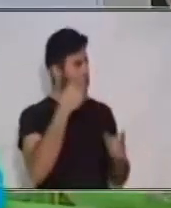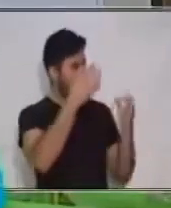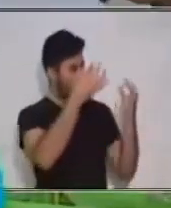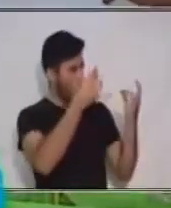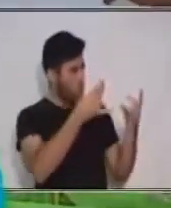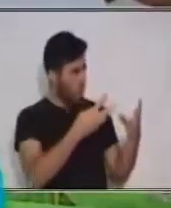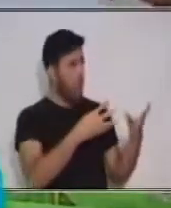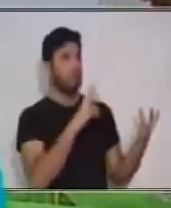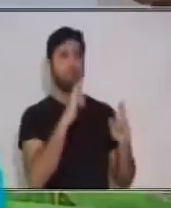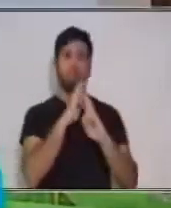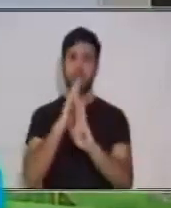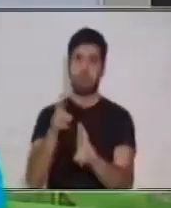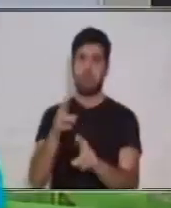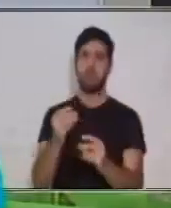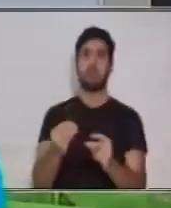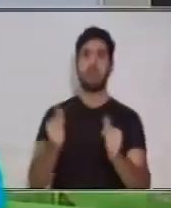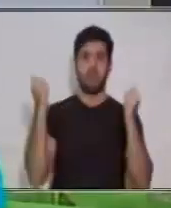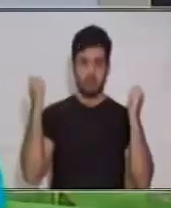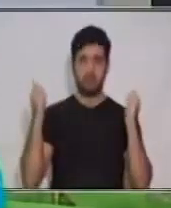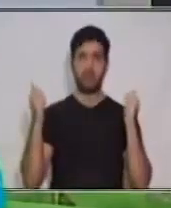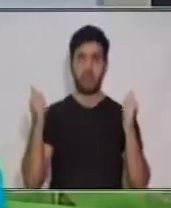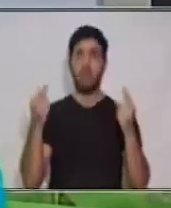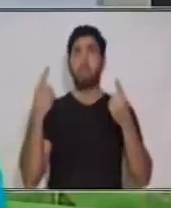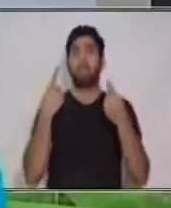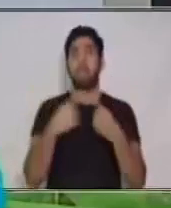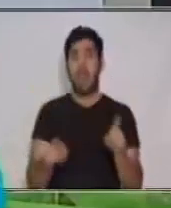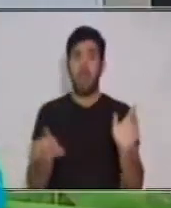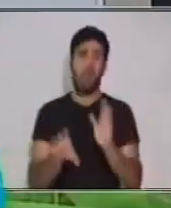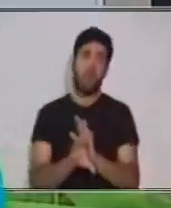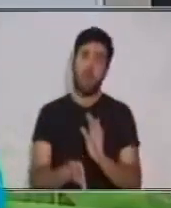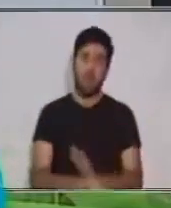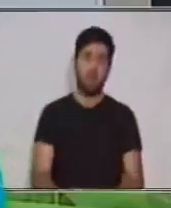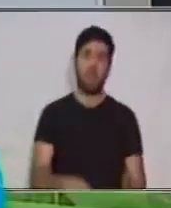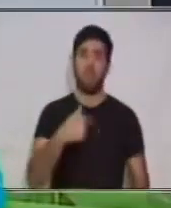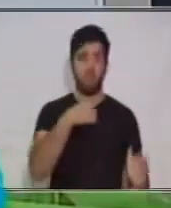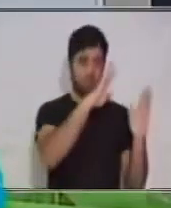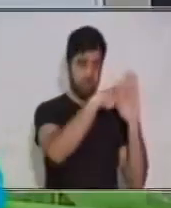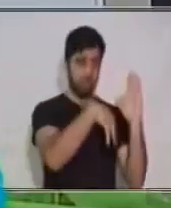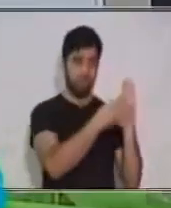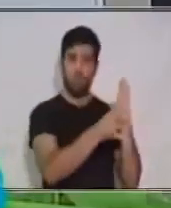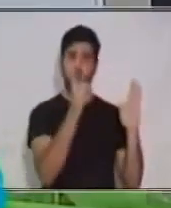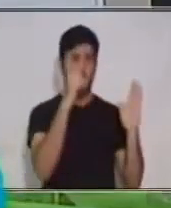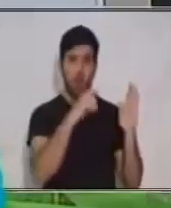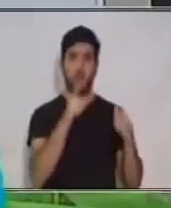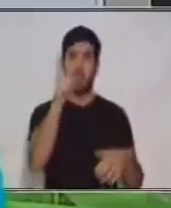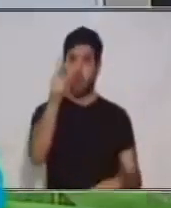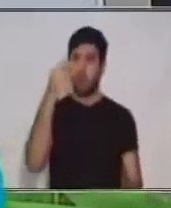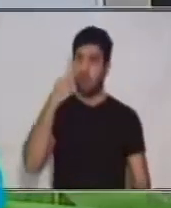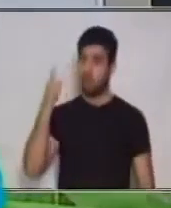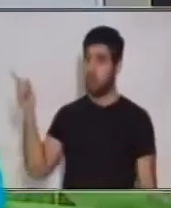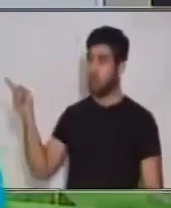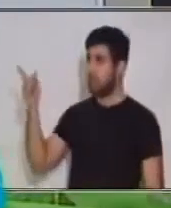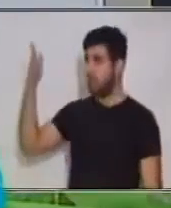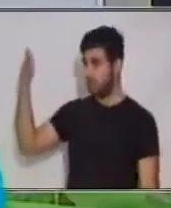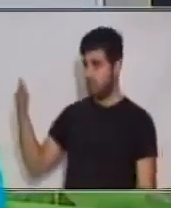y dices una respuesta. Pero si no tuviéramos la tabla construida